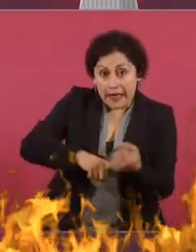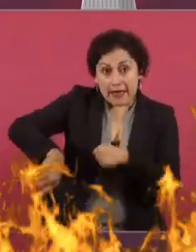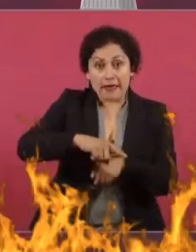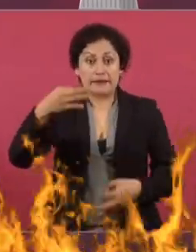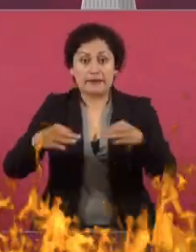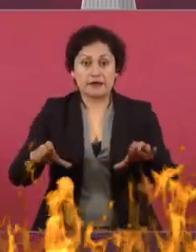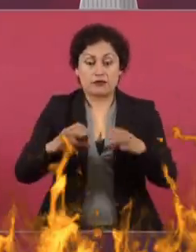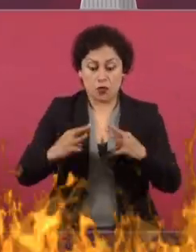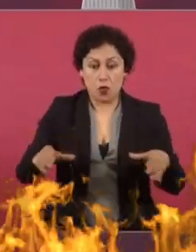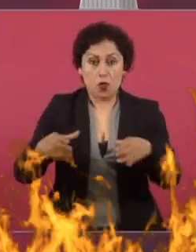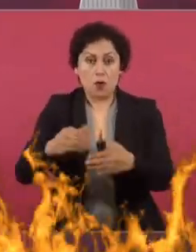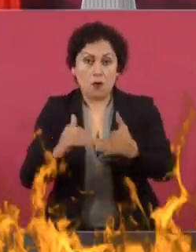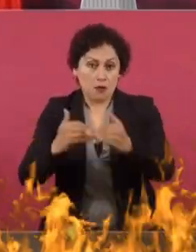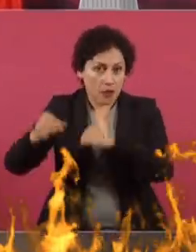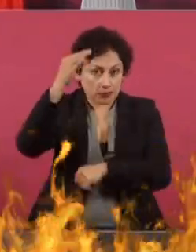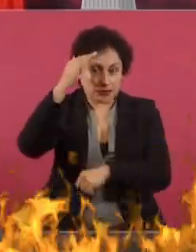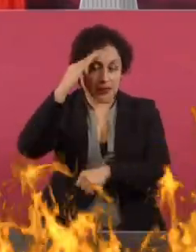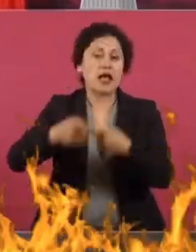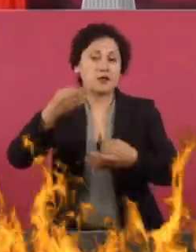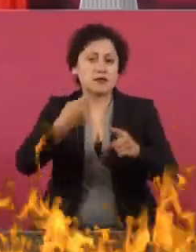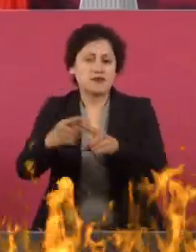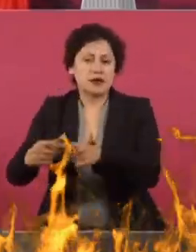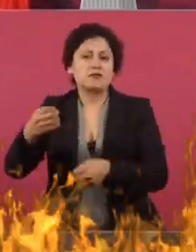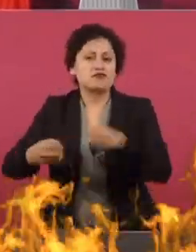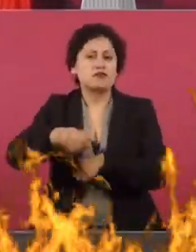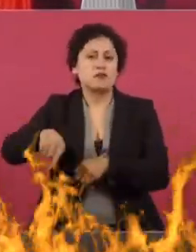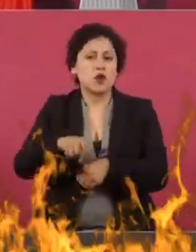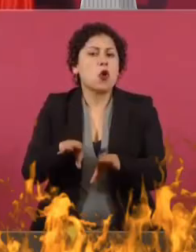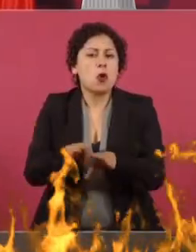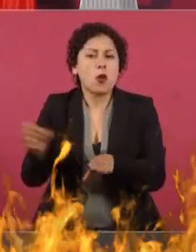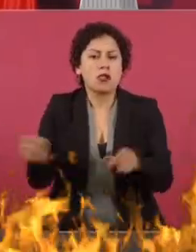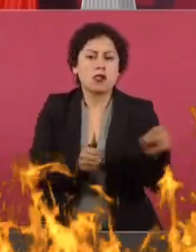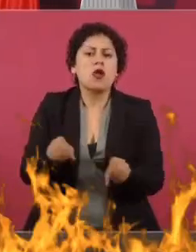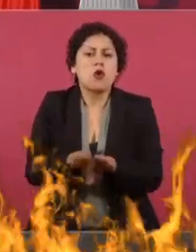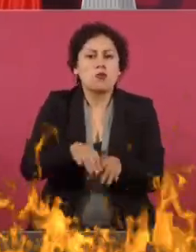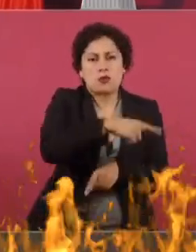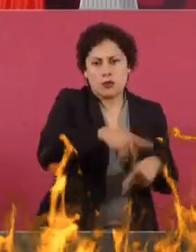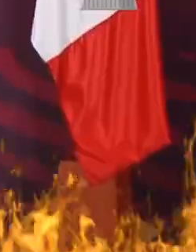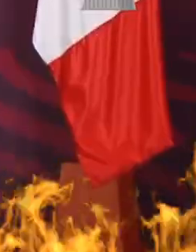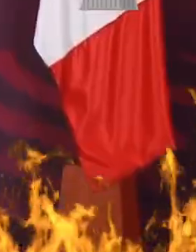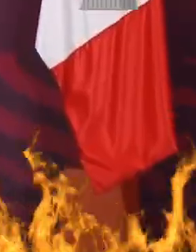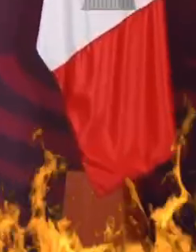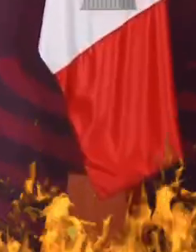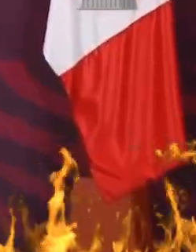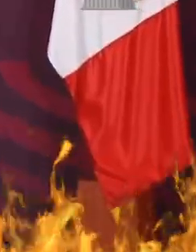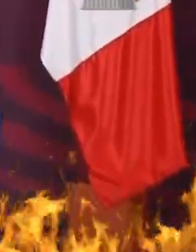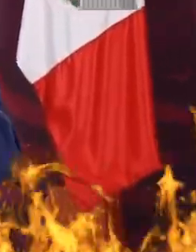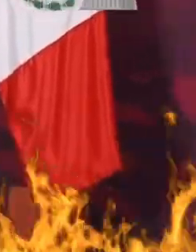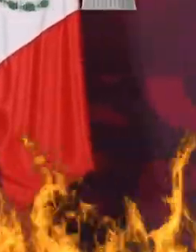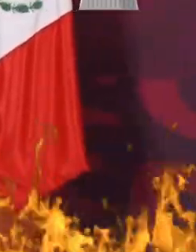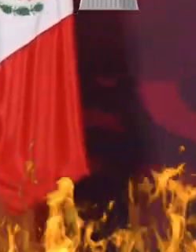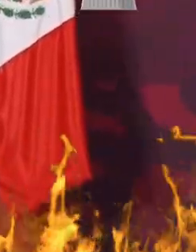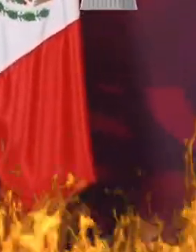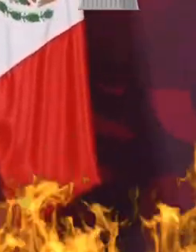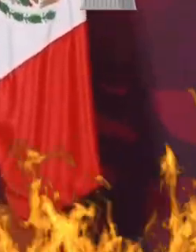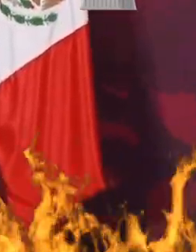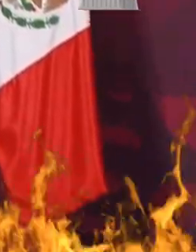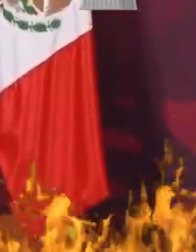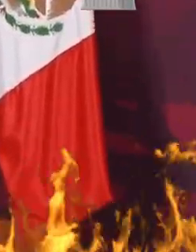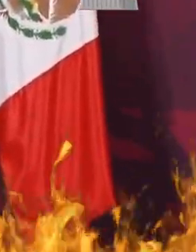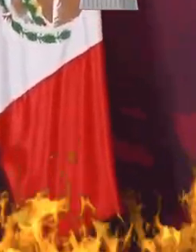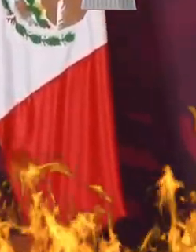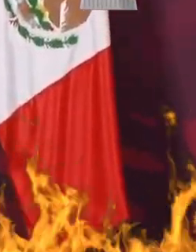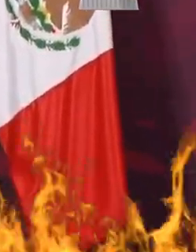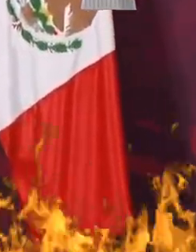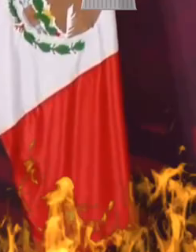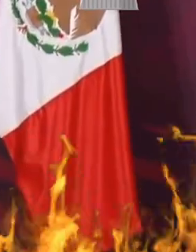a los ministros, que se elijan de manera directa, que es el pueblo el que los elija. Y se van a conocer